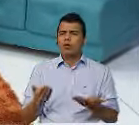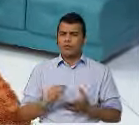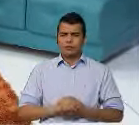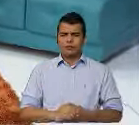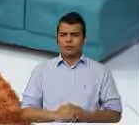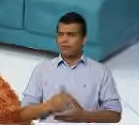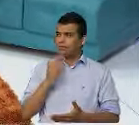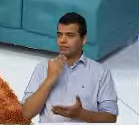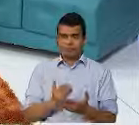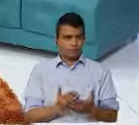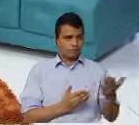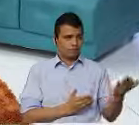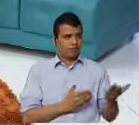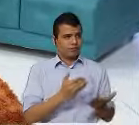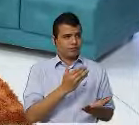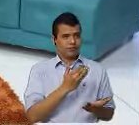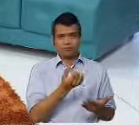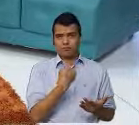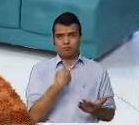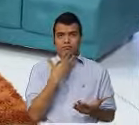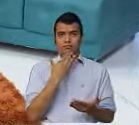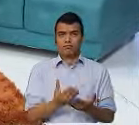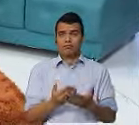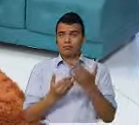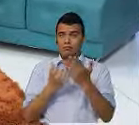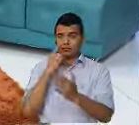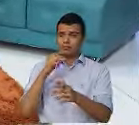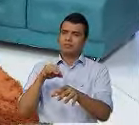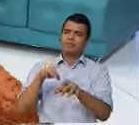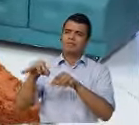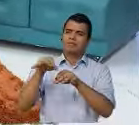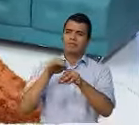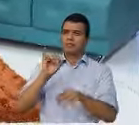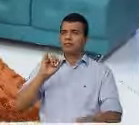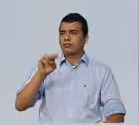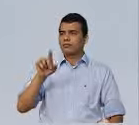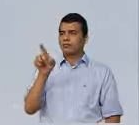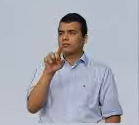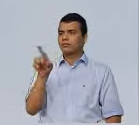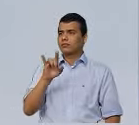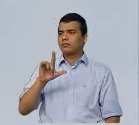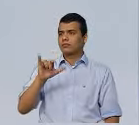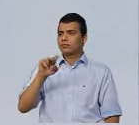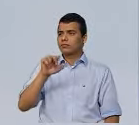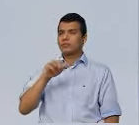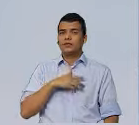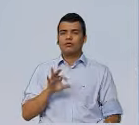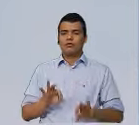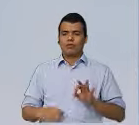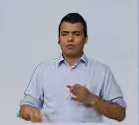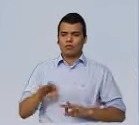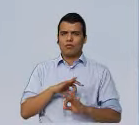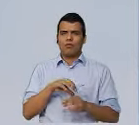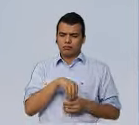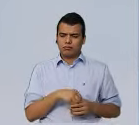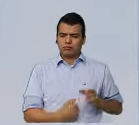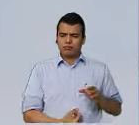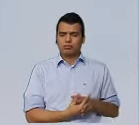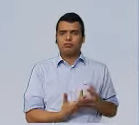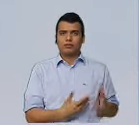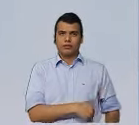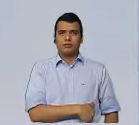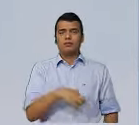Gracias por la participación. Bueno, mira, la insulina es una hormona que se libera en el páncreas.